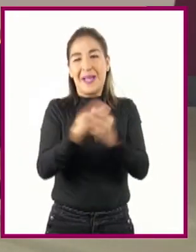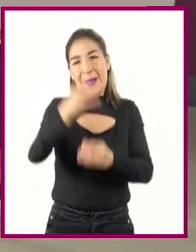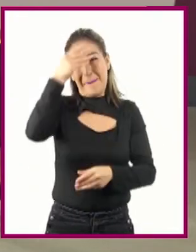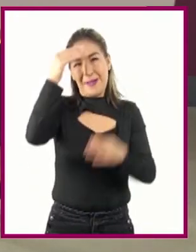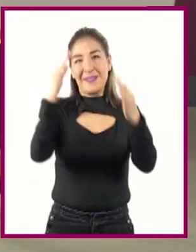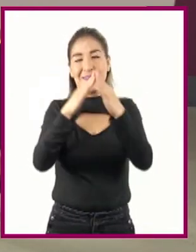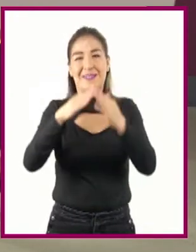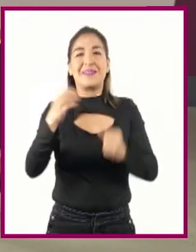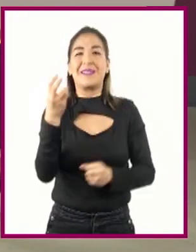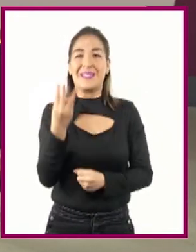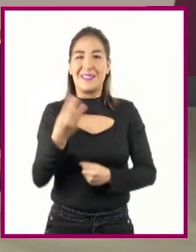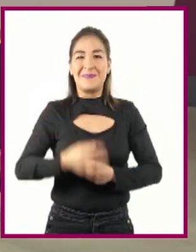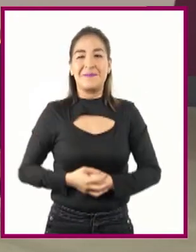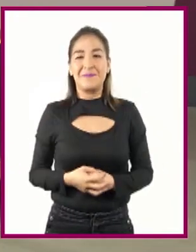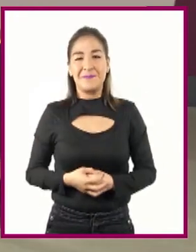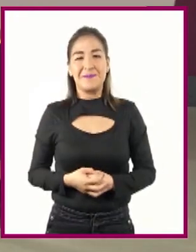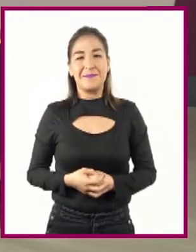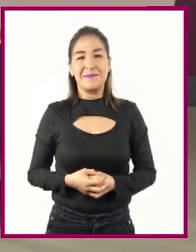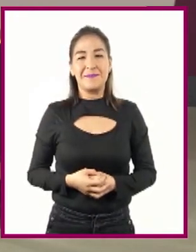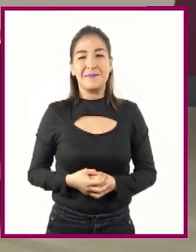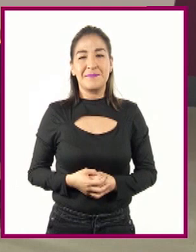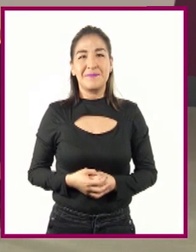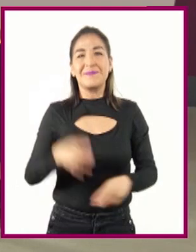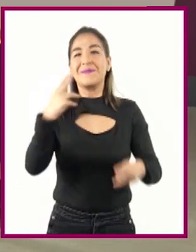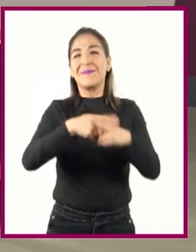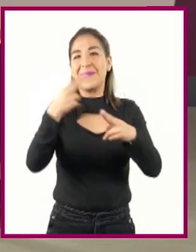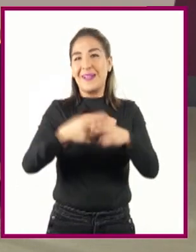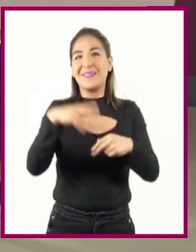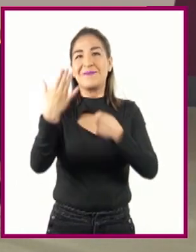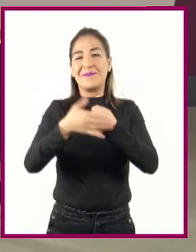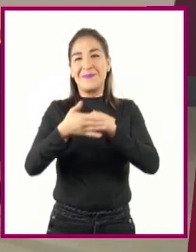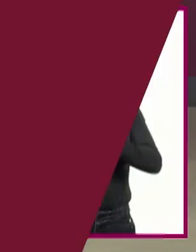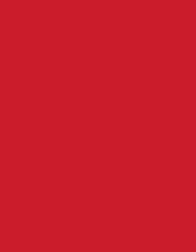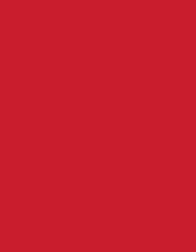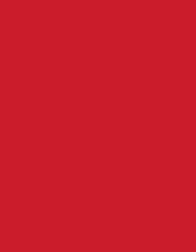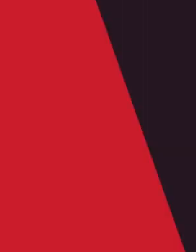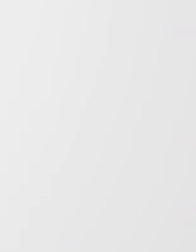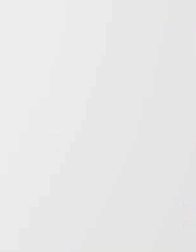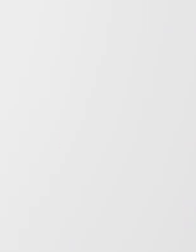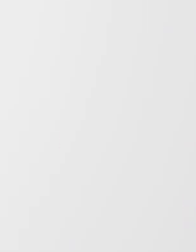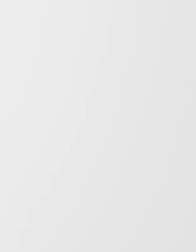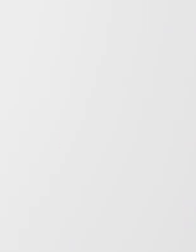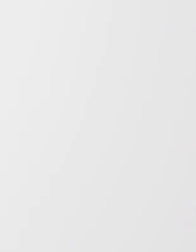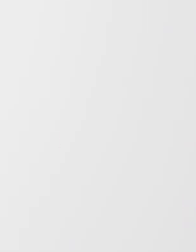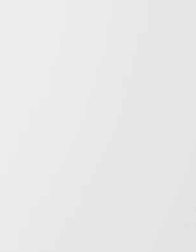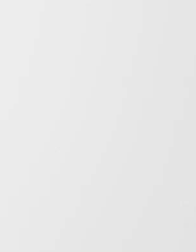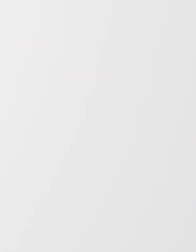Aprende en Casa 3. ¡Hasta la próxima!